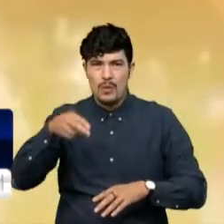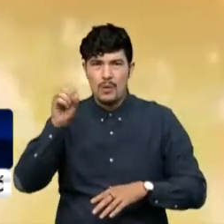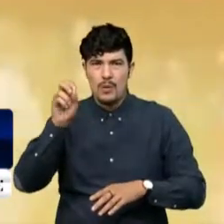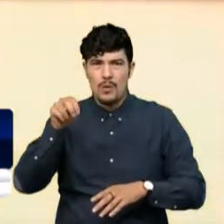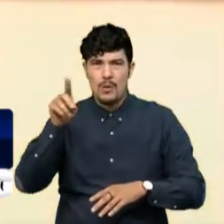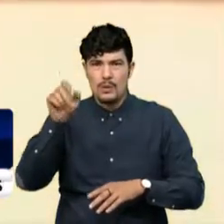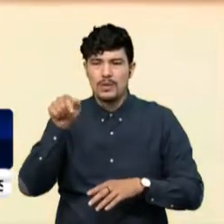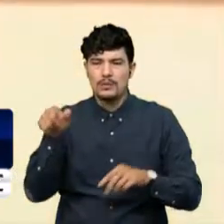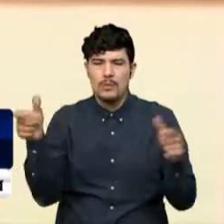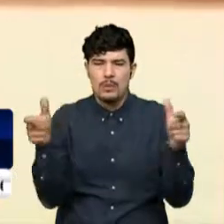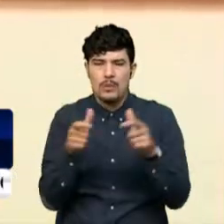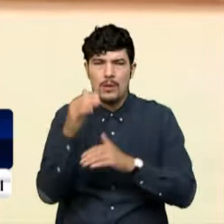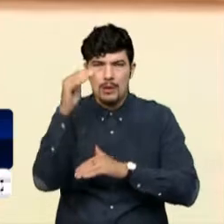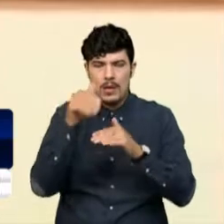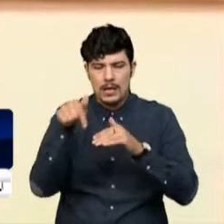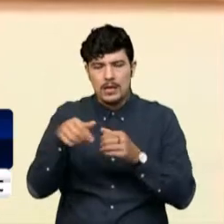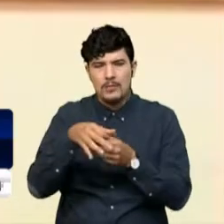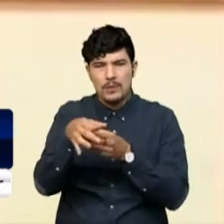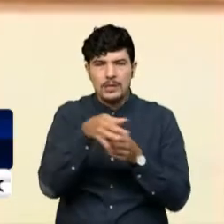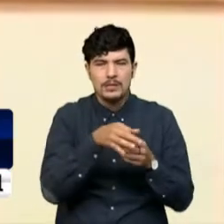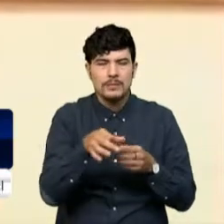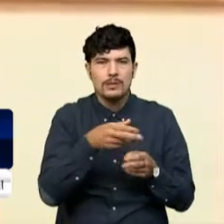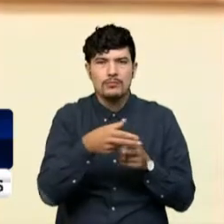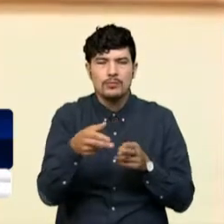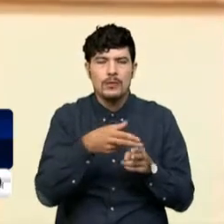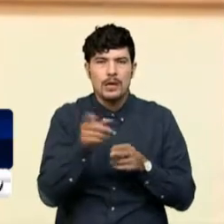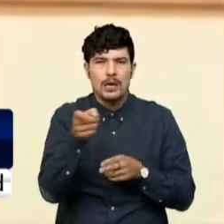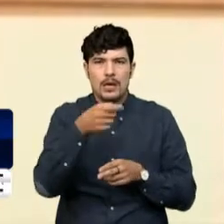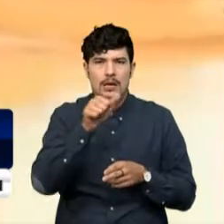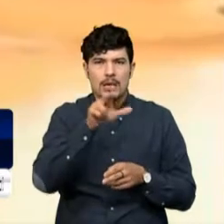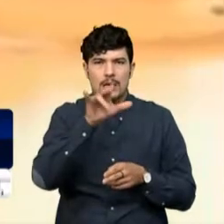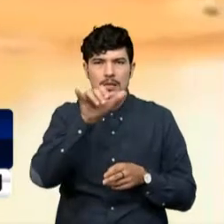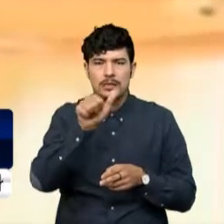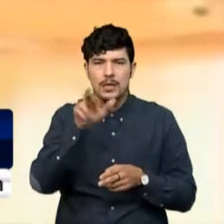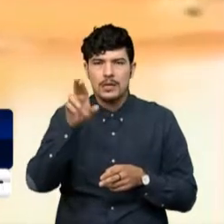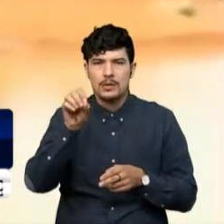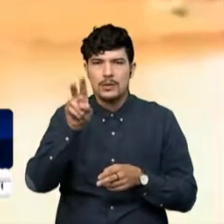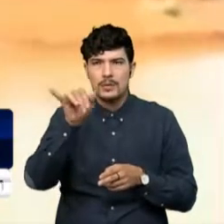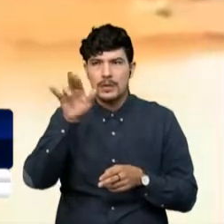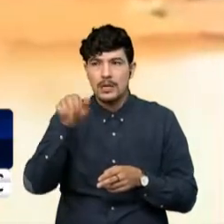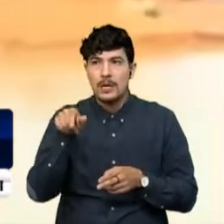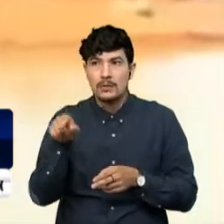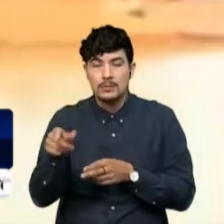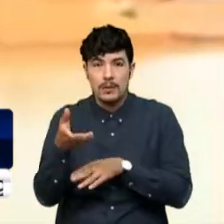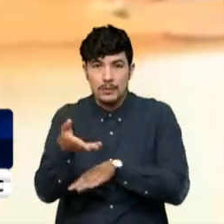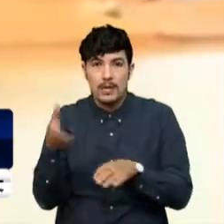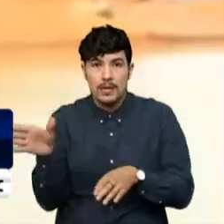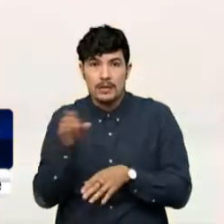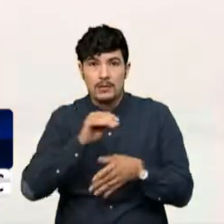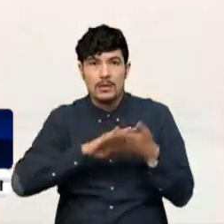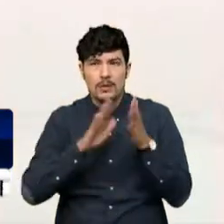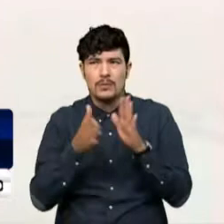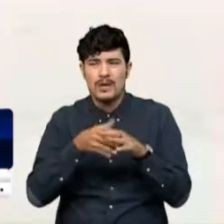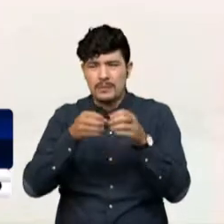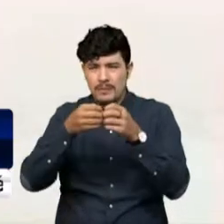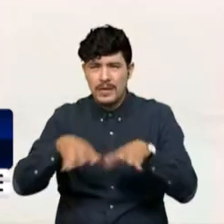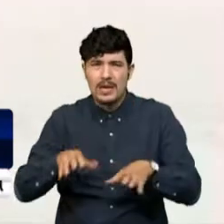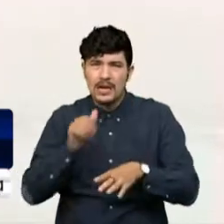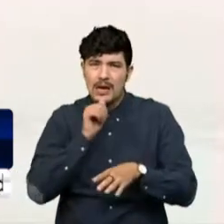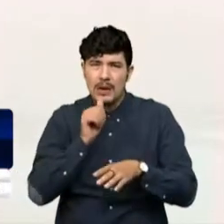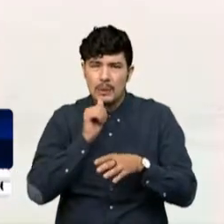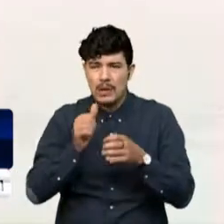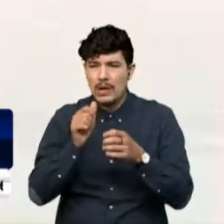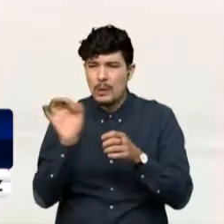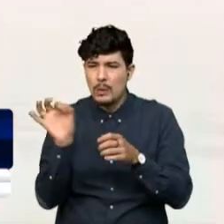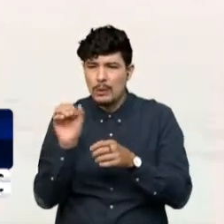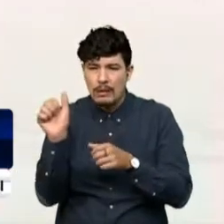agua para el municipio o para los municipios de la provincia de García de la provincia comunera. Se pide a la comunidad evitar el desperdicio de agua en actividades como el